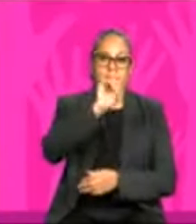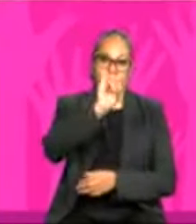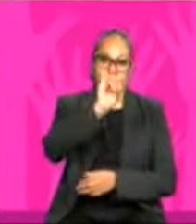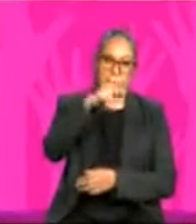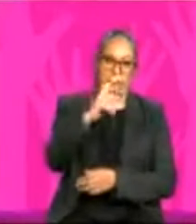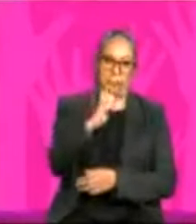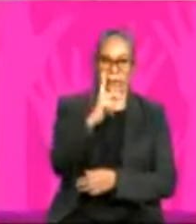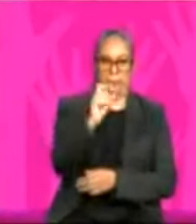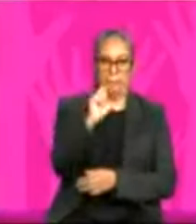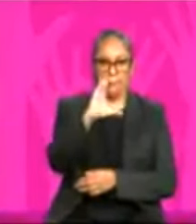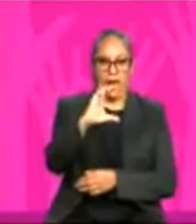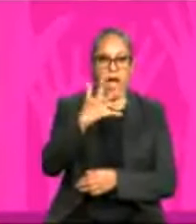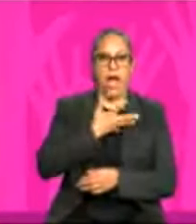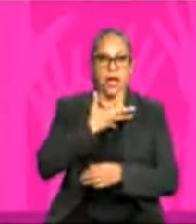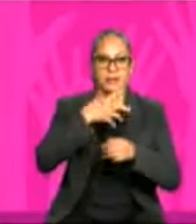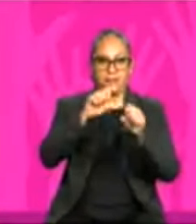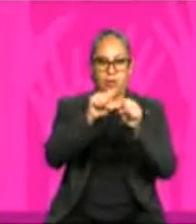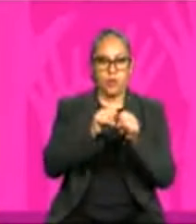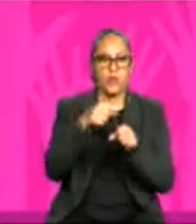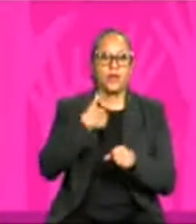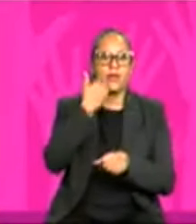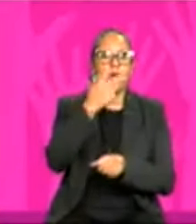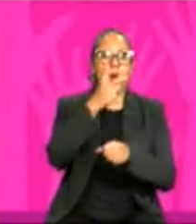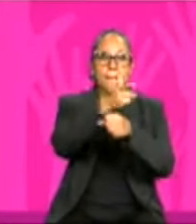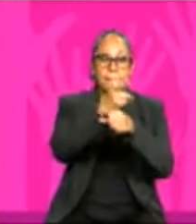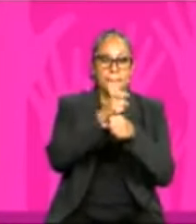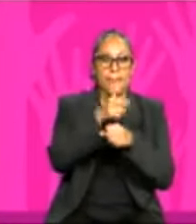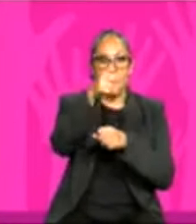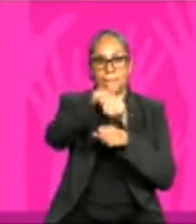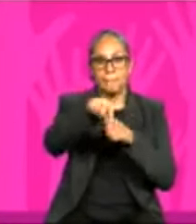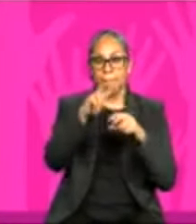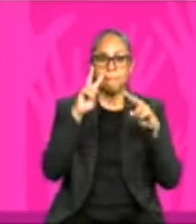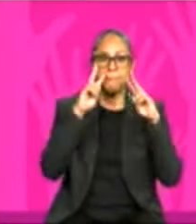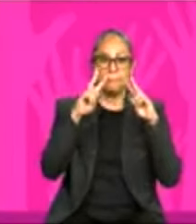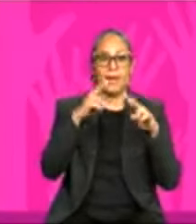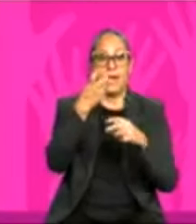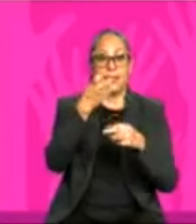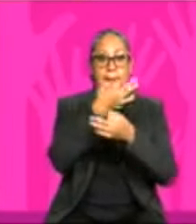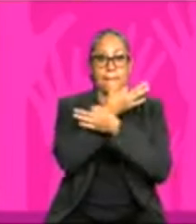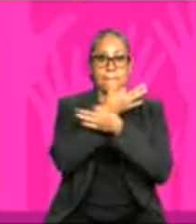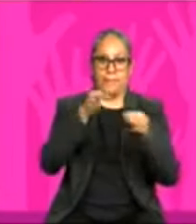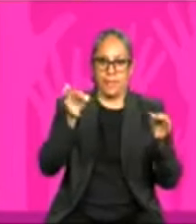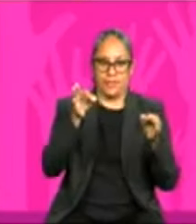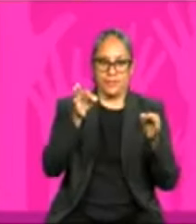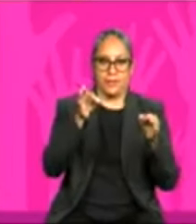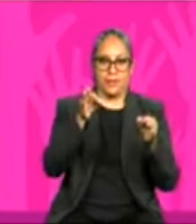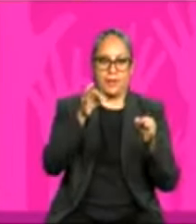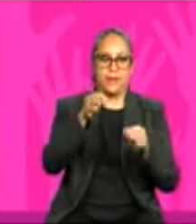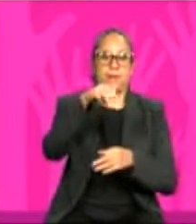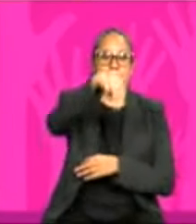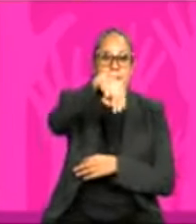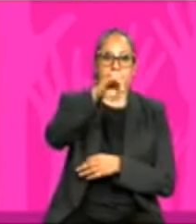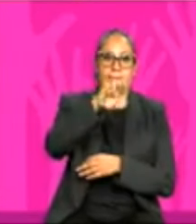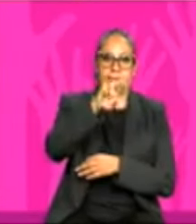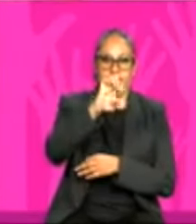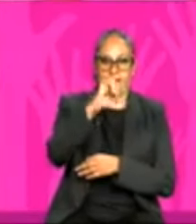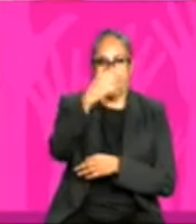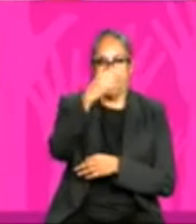Electoral del INPEPAC, les invito a escuchar el mensaje de la consejera presidenta, la maestra Mireya Gali Jordá.